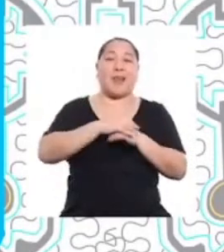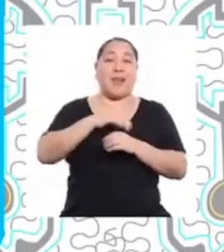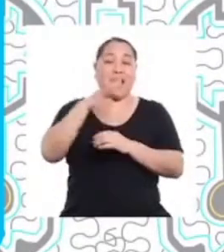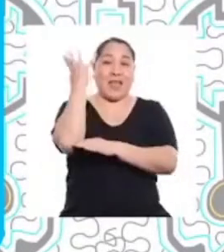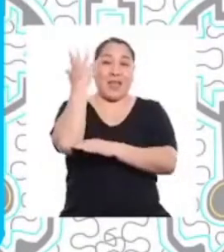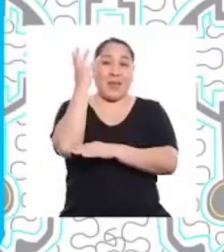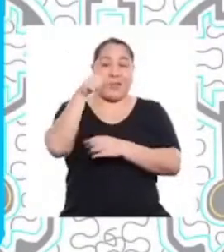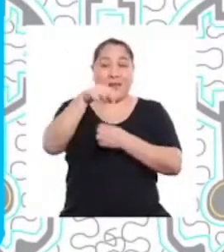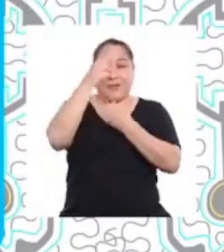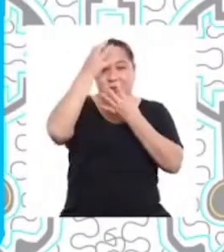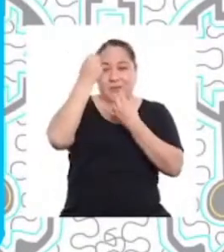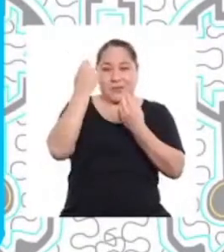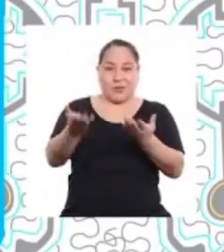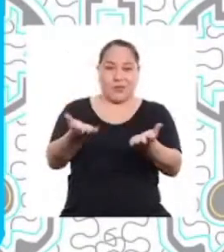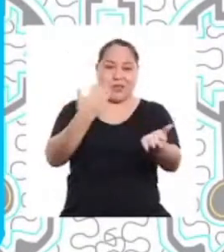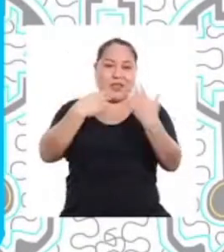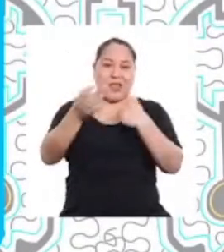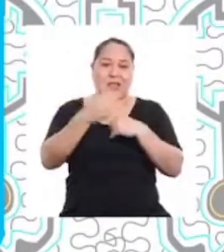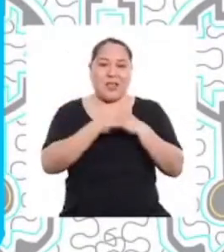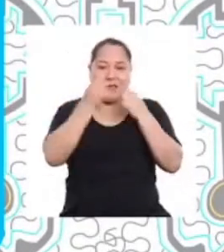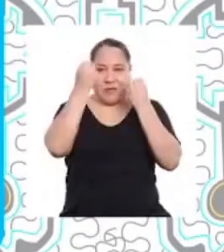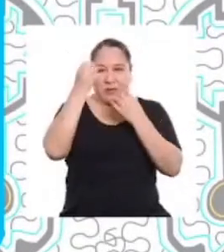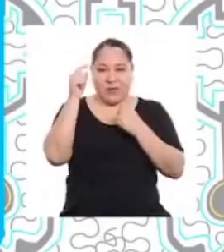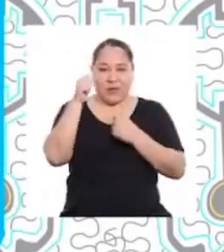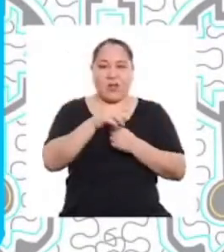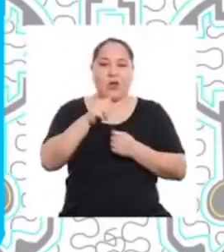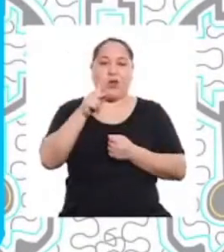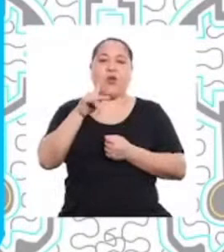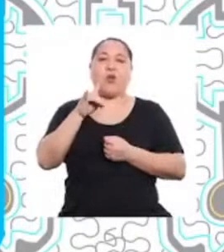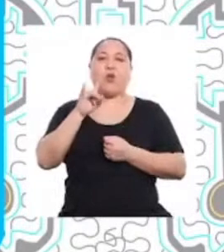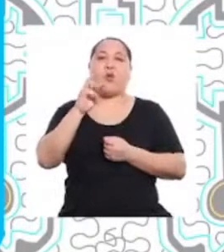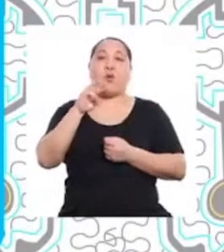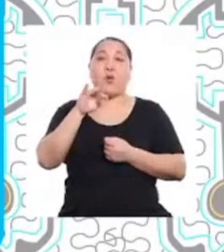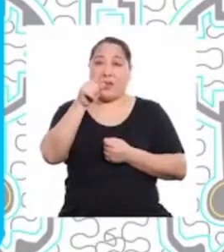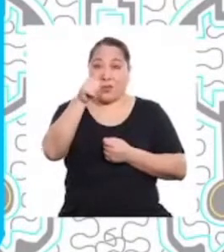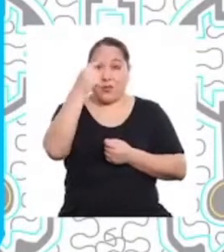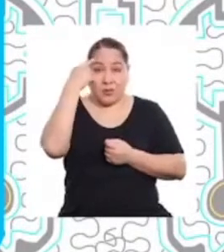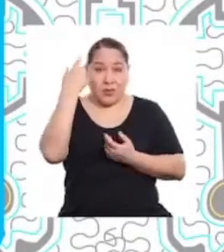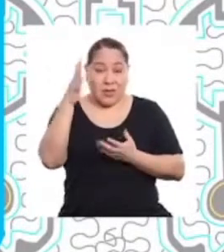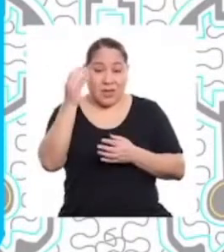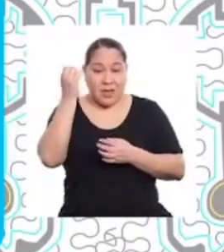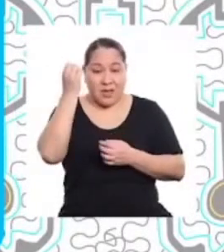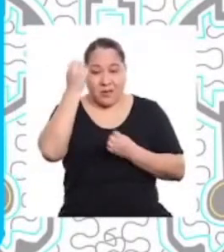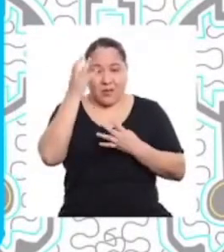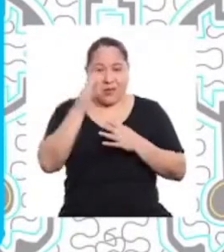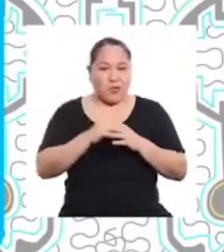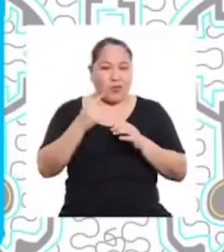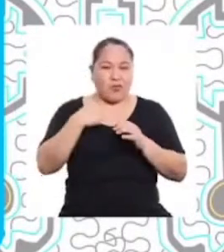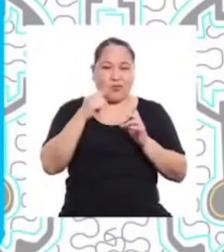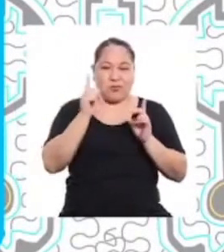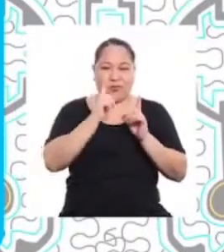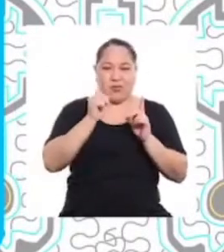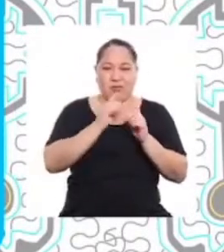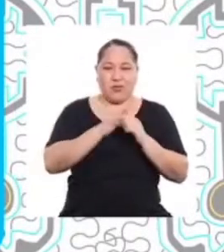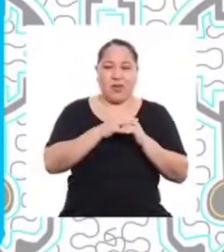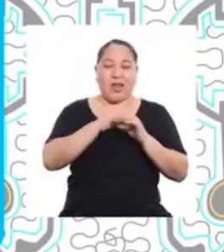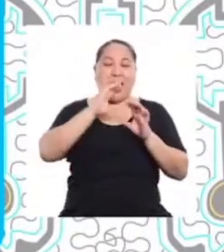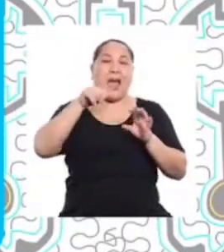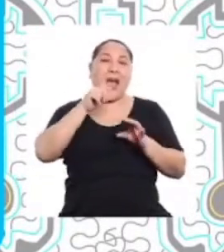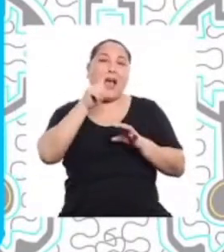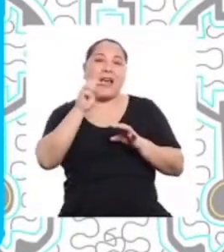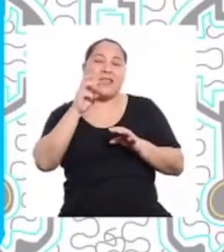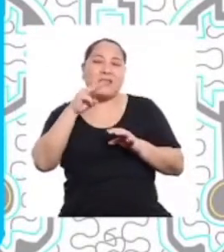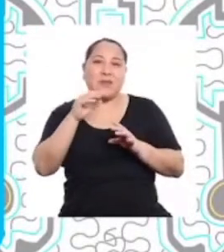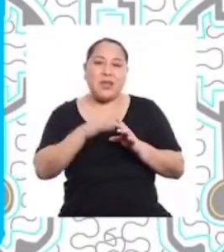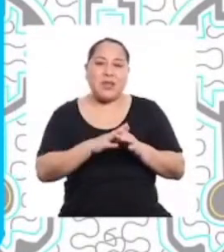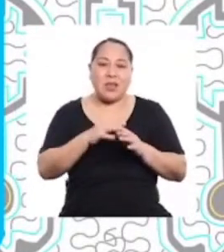El árbol de la información nos está enviando los casos. Cubi, ¿tú tienes la información? No, Jazmín.